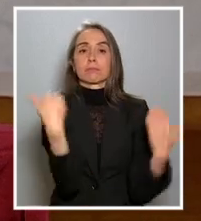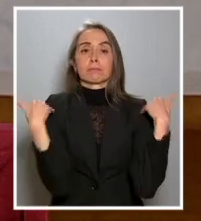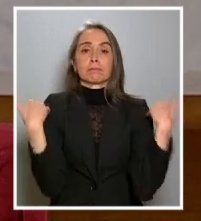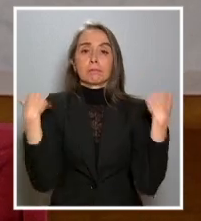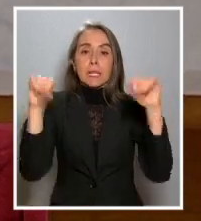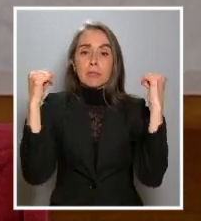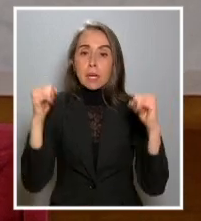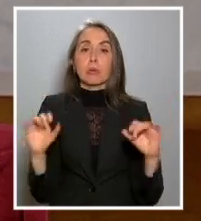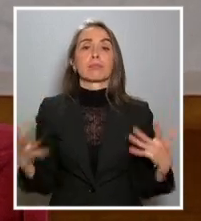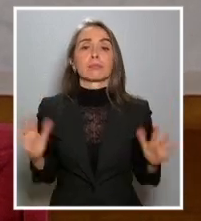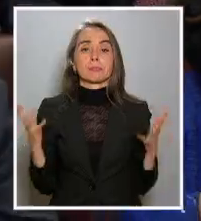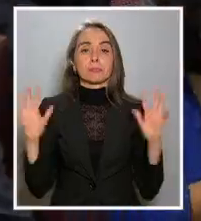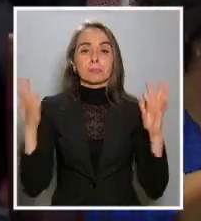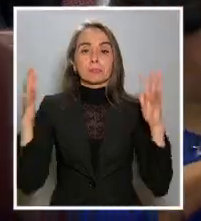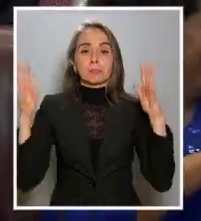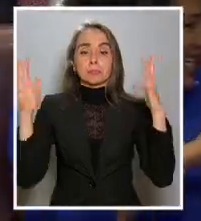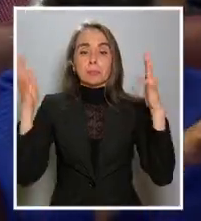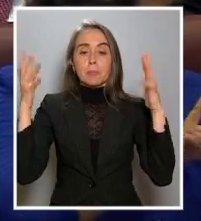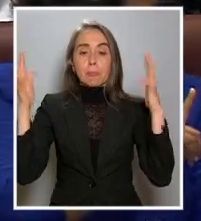Esta medida